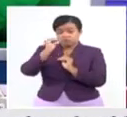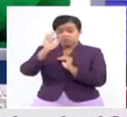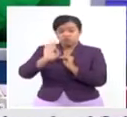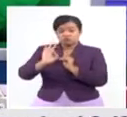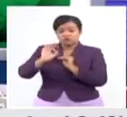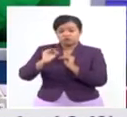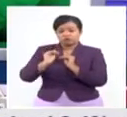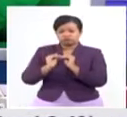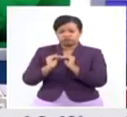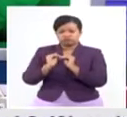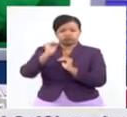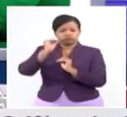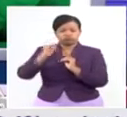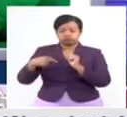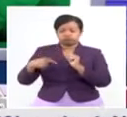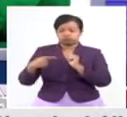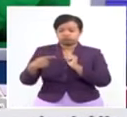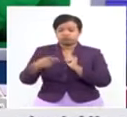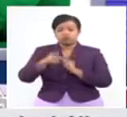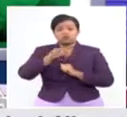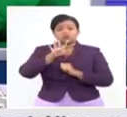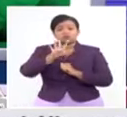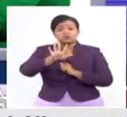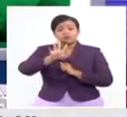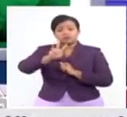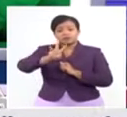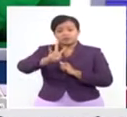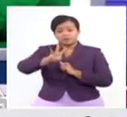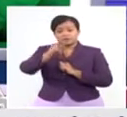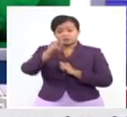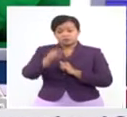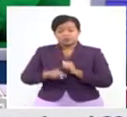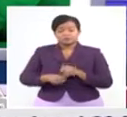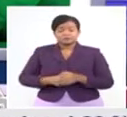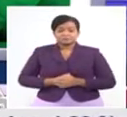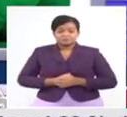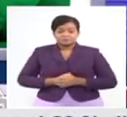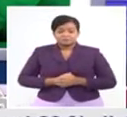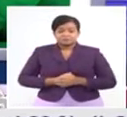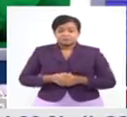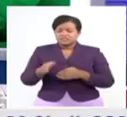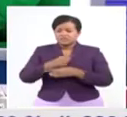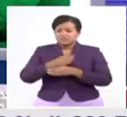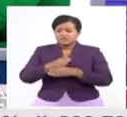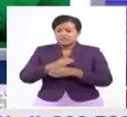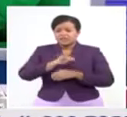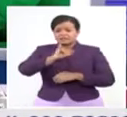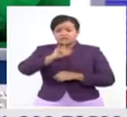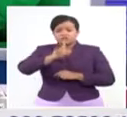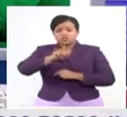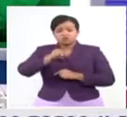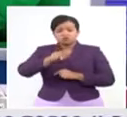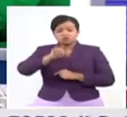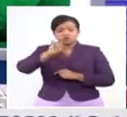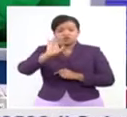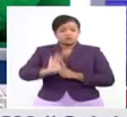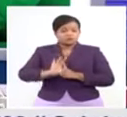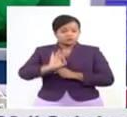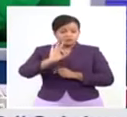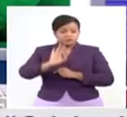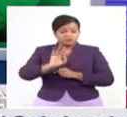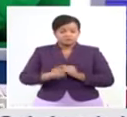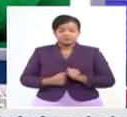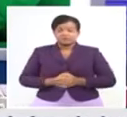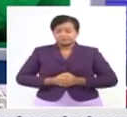días, 53 personas, el 61,6% de todos los que informamos en el día de